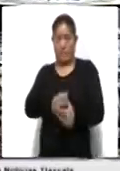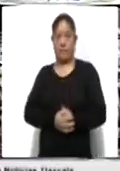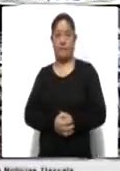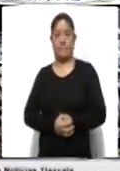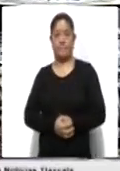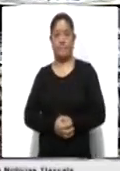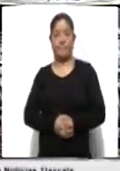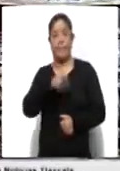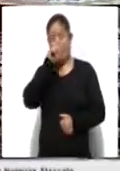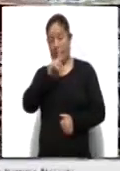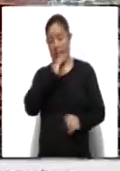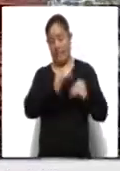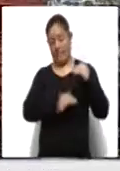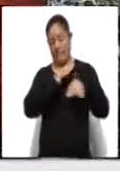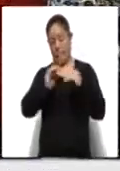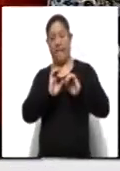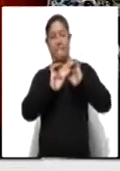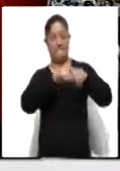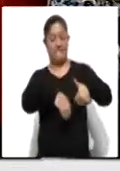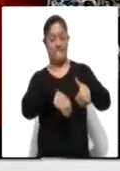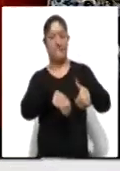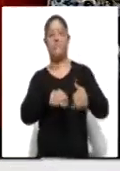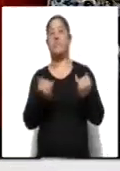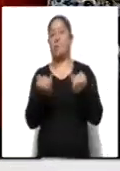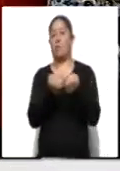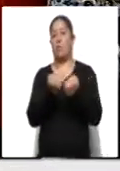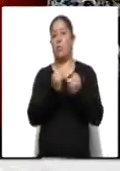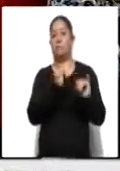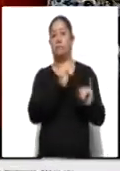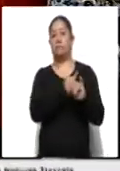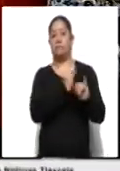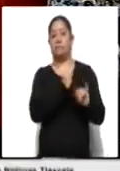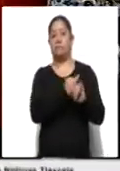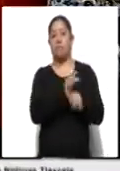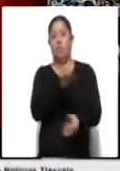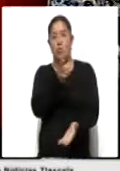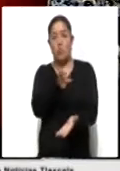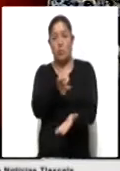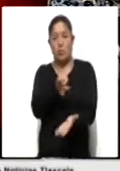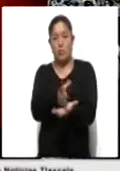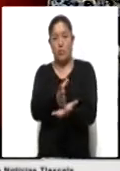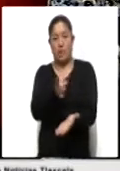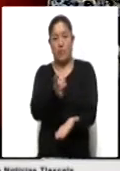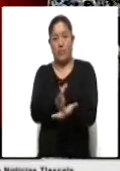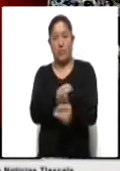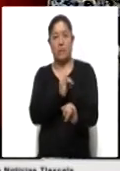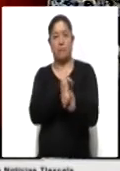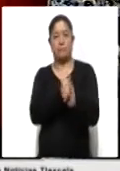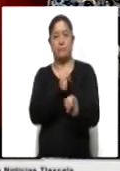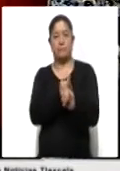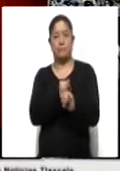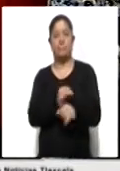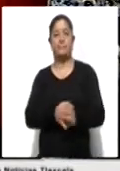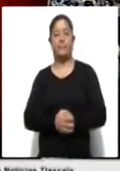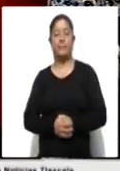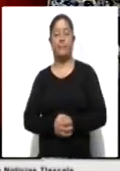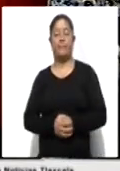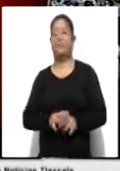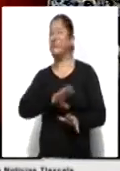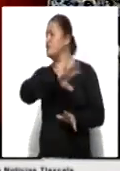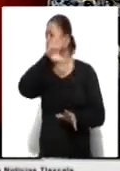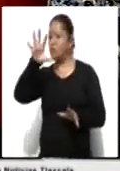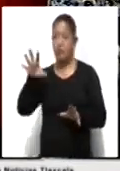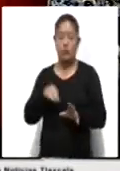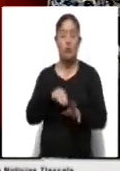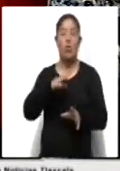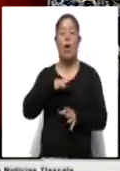y también el proceso de admisión es también totalmente en línea y está todo en